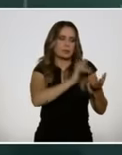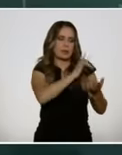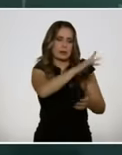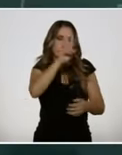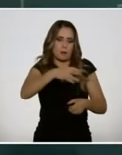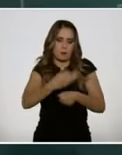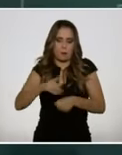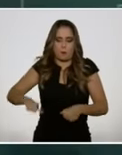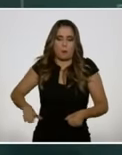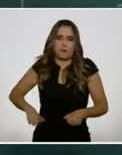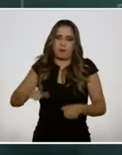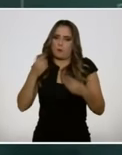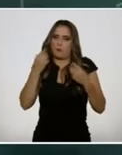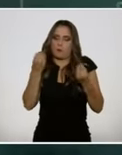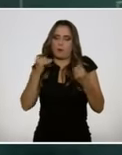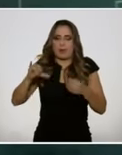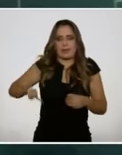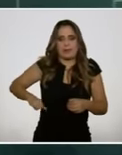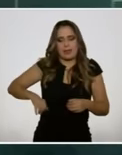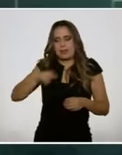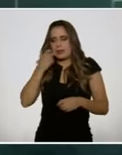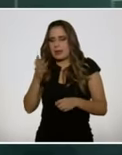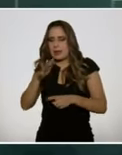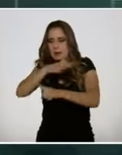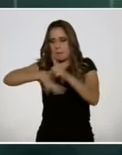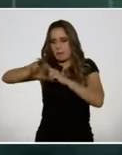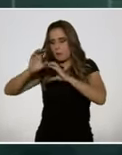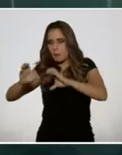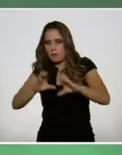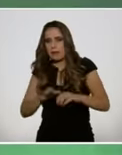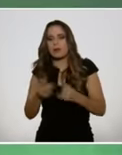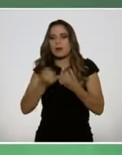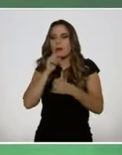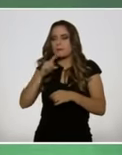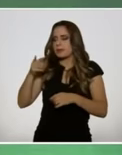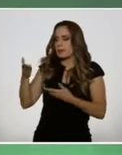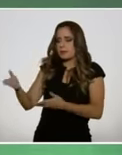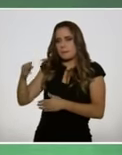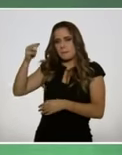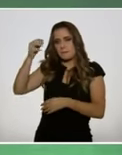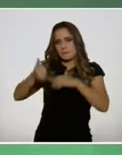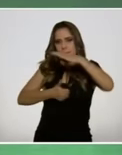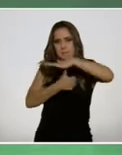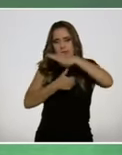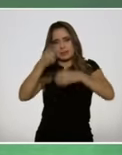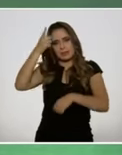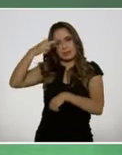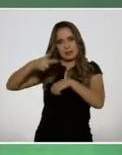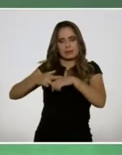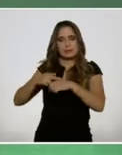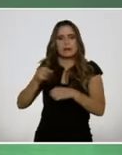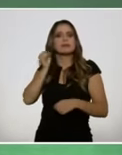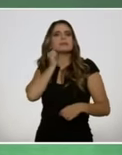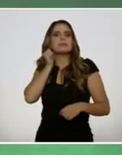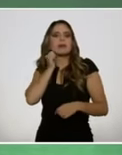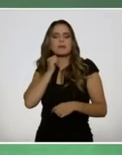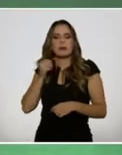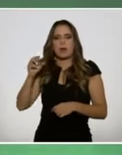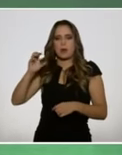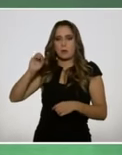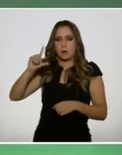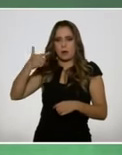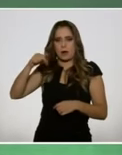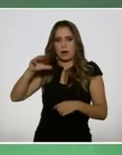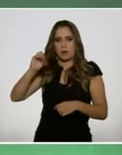nuestro gobierno. Aquí agradezco a nuestra compañera Olga Sánchez Cordero, presidenta de la mesa directiva. De verdad, muchas gracias, una gran